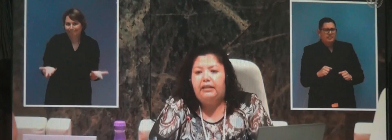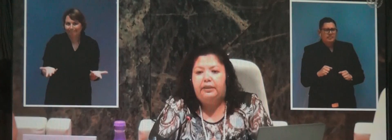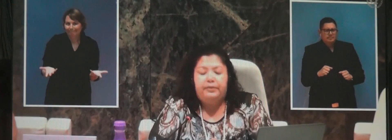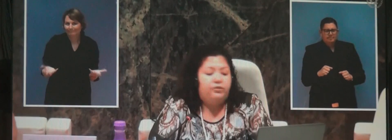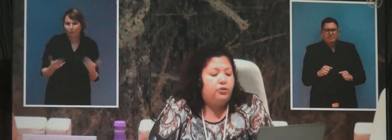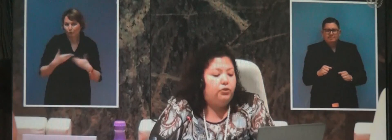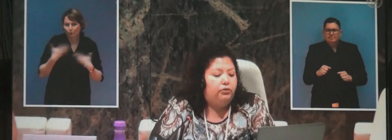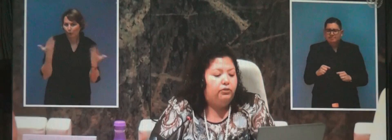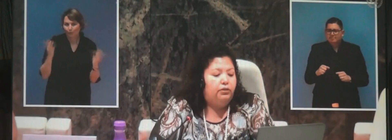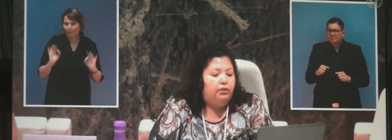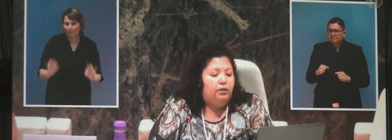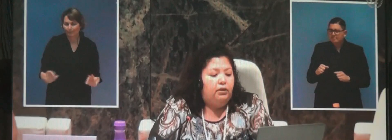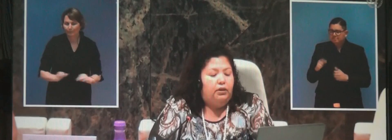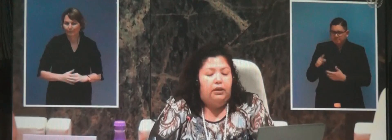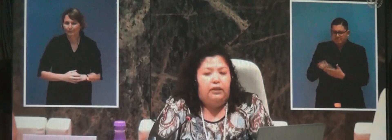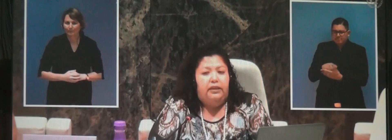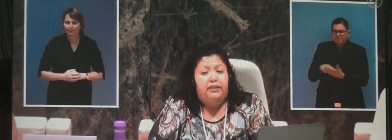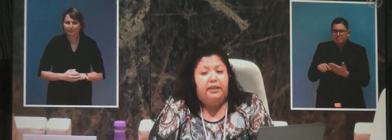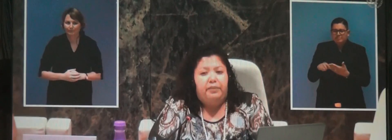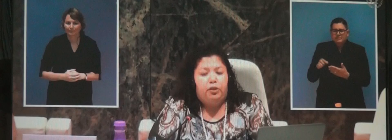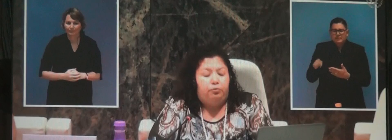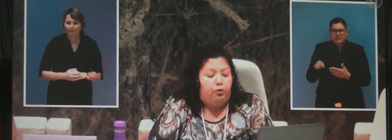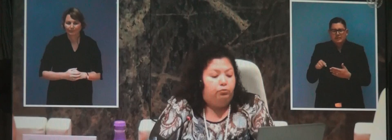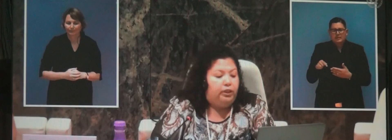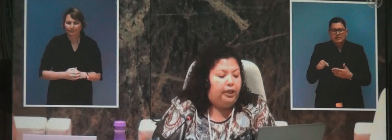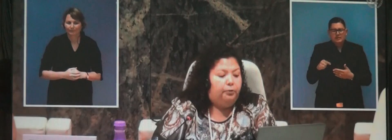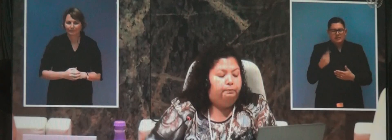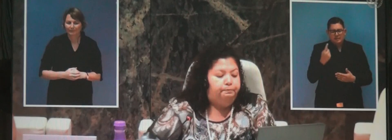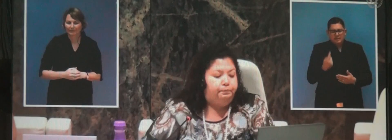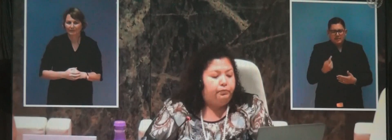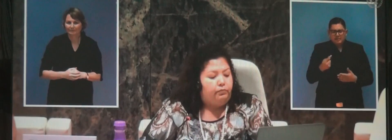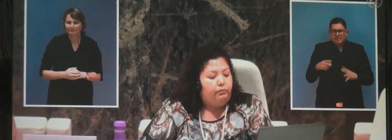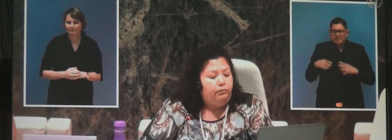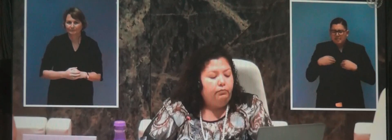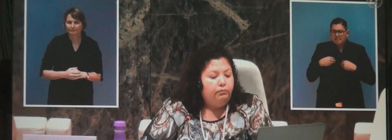eliminar la intervención de internamiento involuntario.